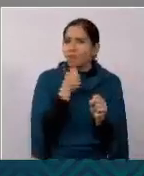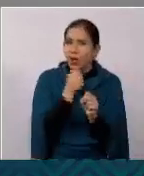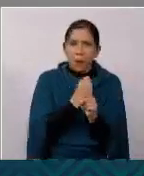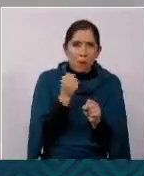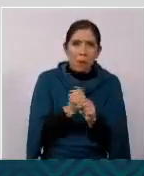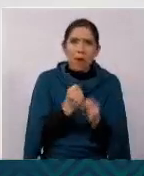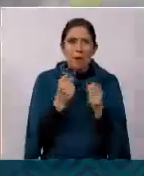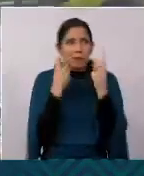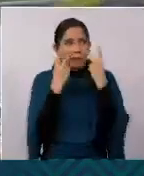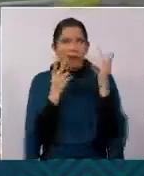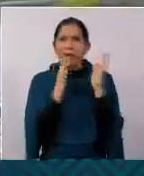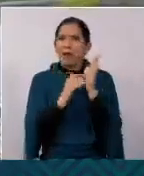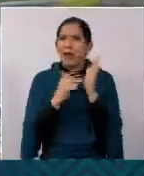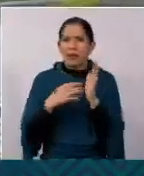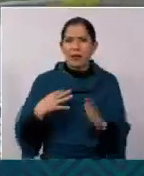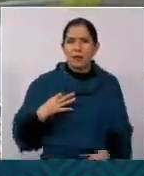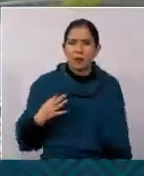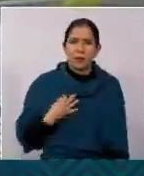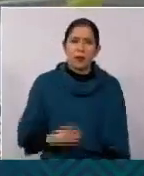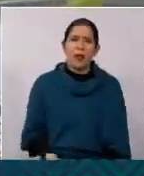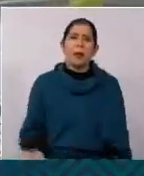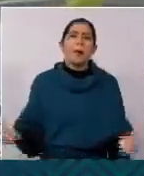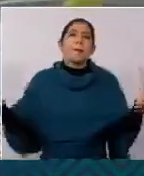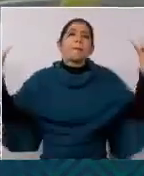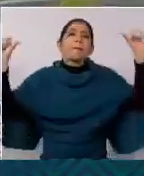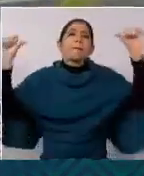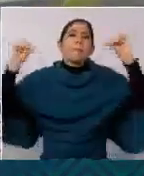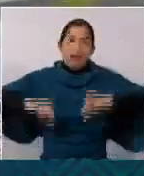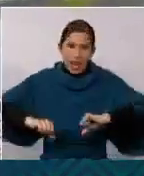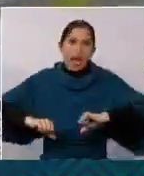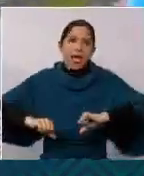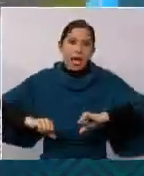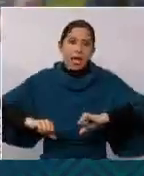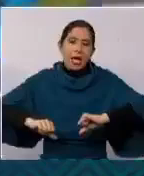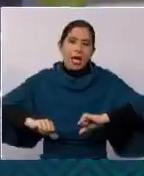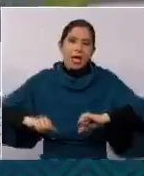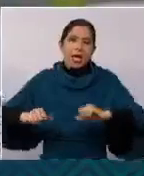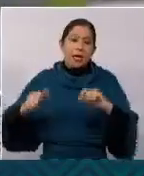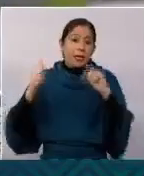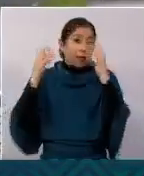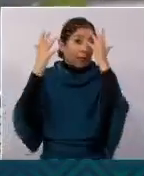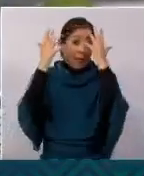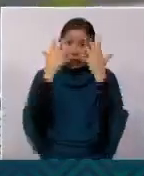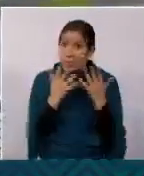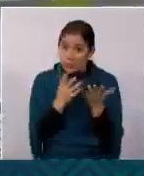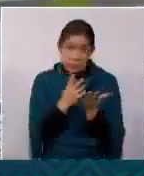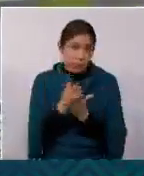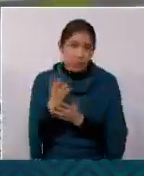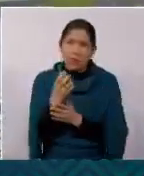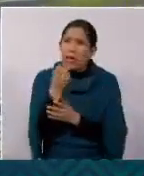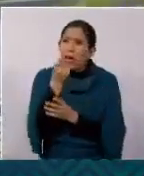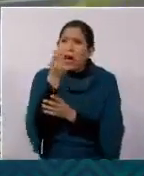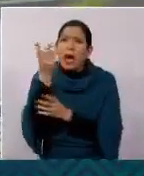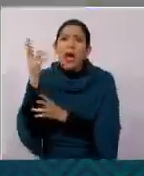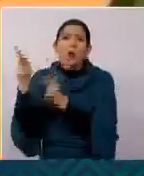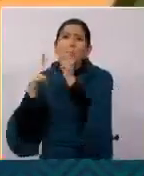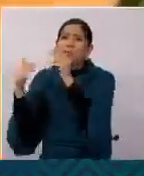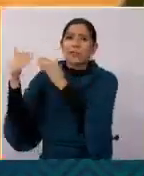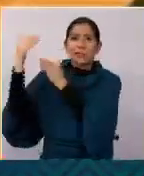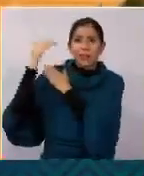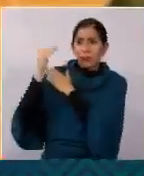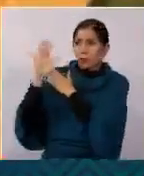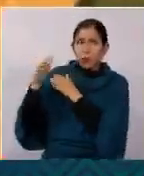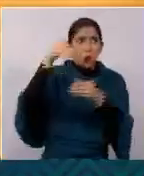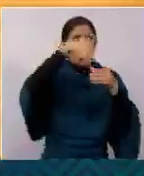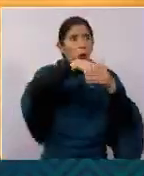falta de voluntad. Pésima, lamentable por aquellos cruceños que le dieron su voto. Así